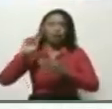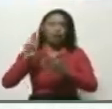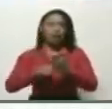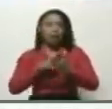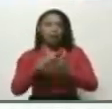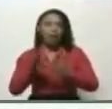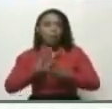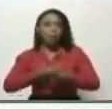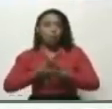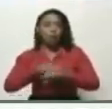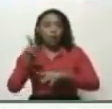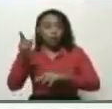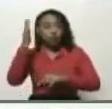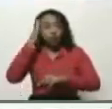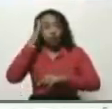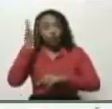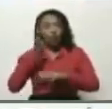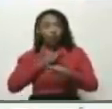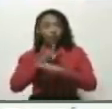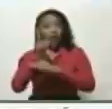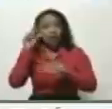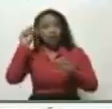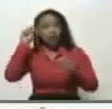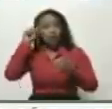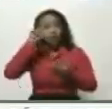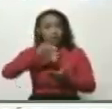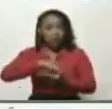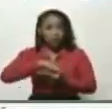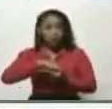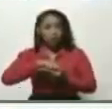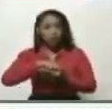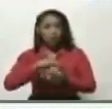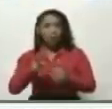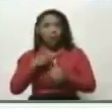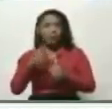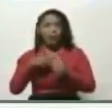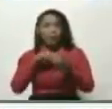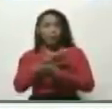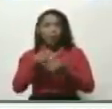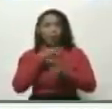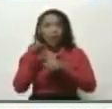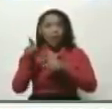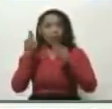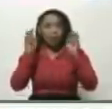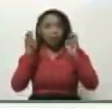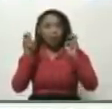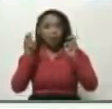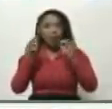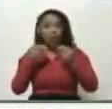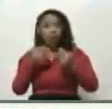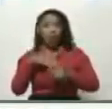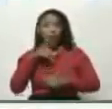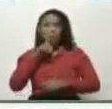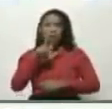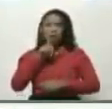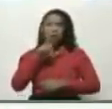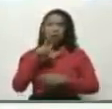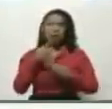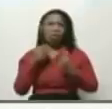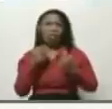sabe que fue al núcleo principal del problema. Aquella frase, ¿se acuerdan? Ser rico es malo. ¿A qué se refería